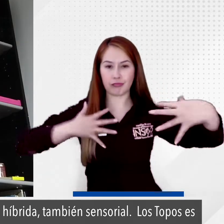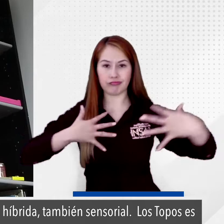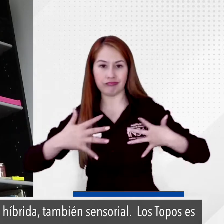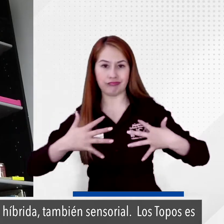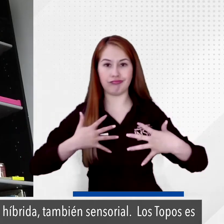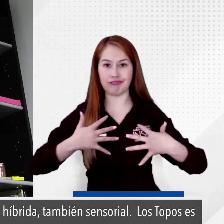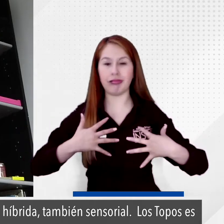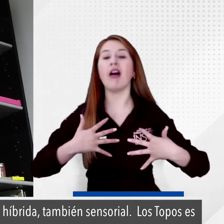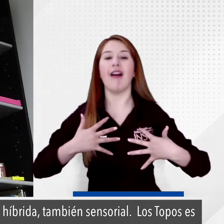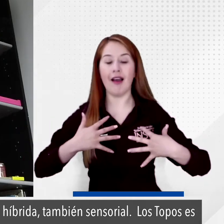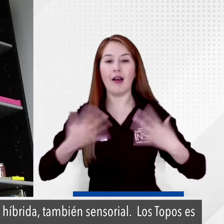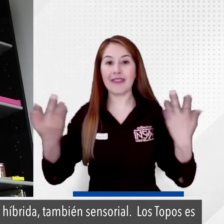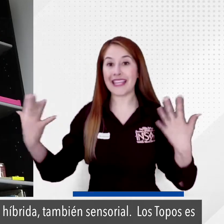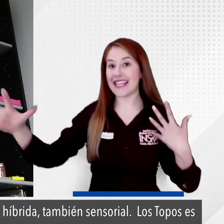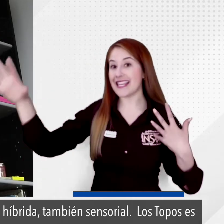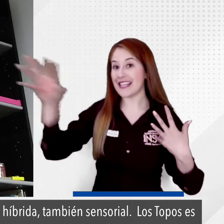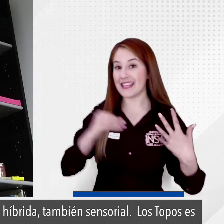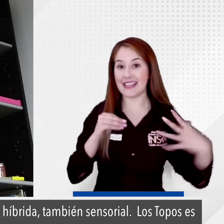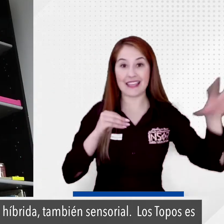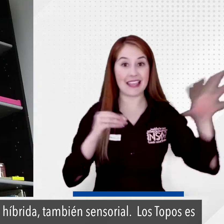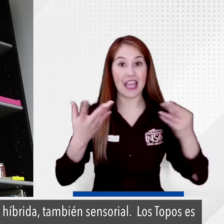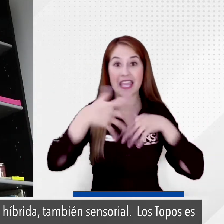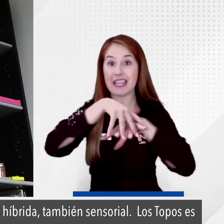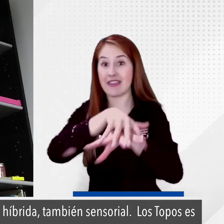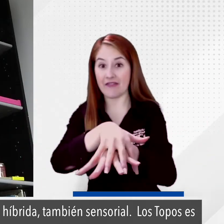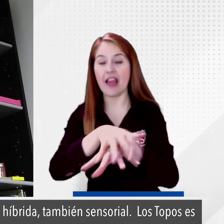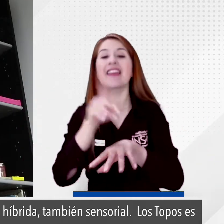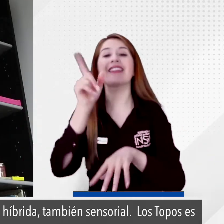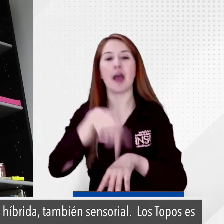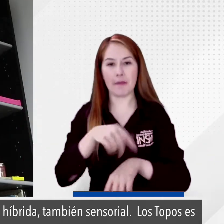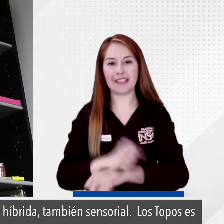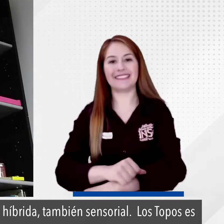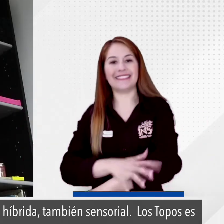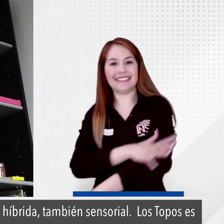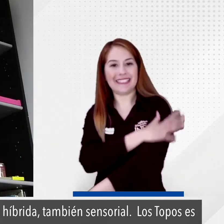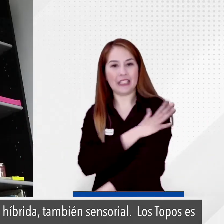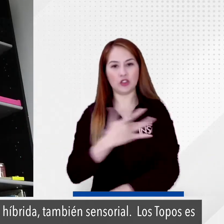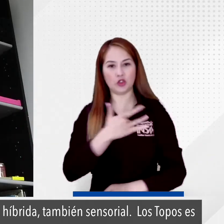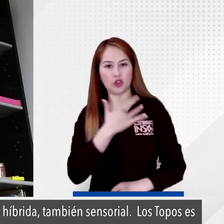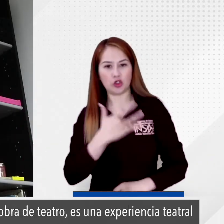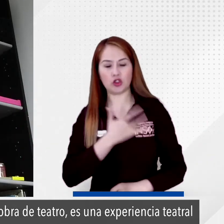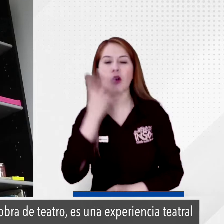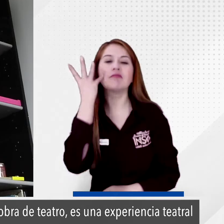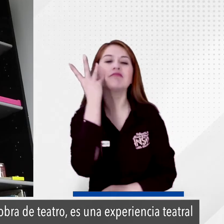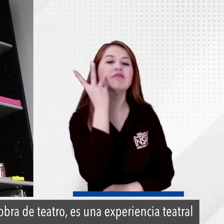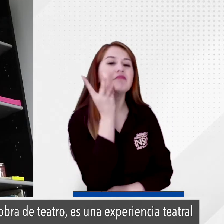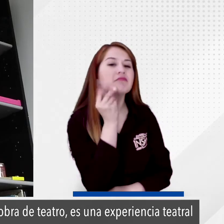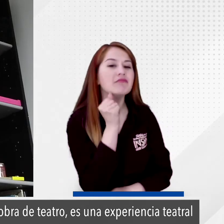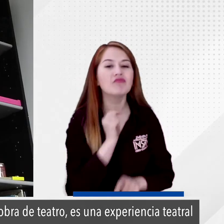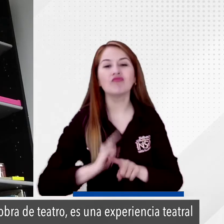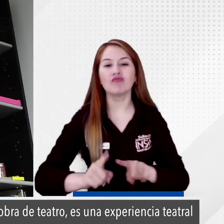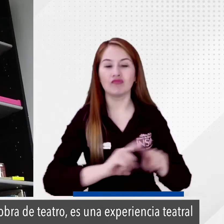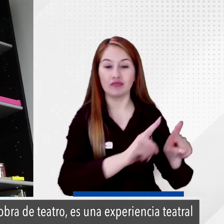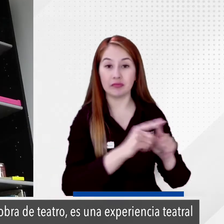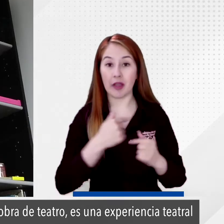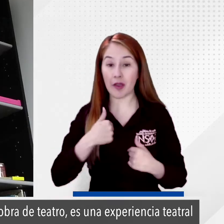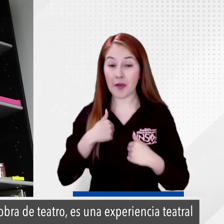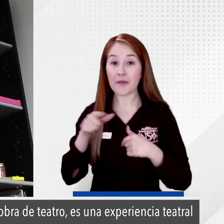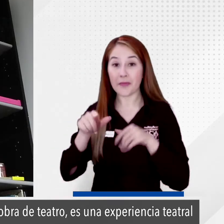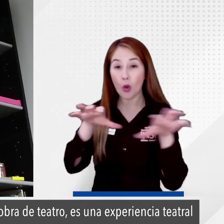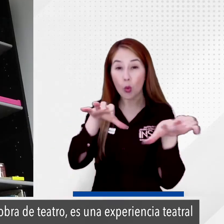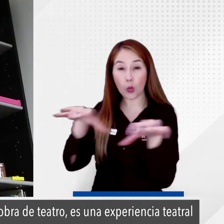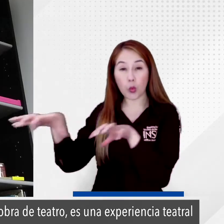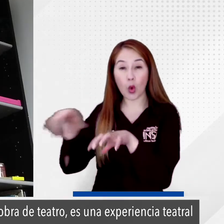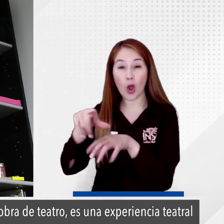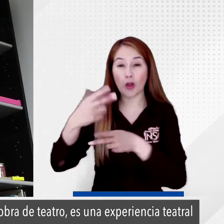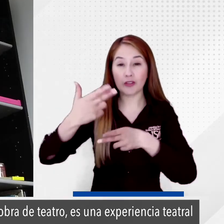también sensorial, ¿cierto? Los topos es una experiencia teatral, como les decimos,